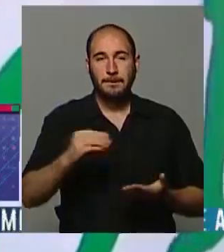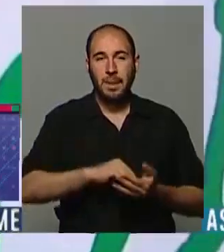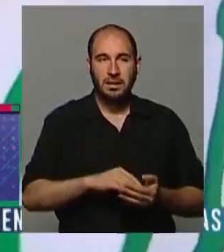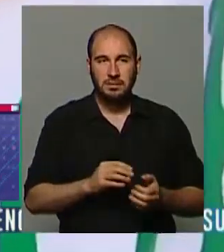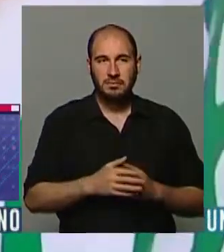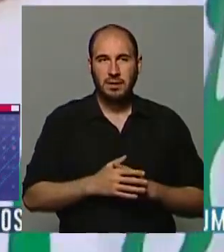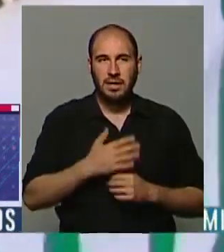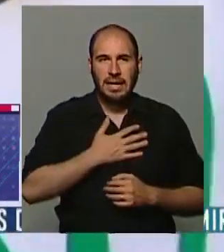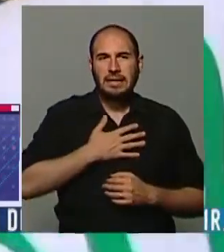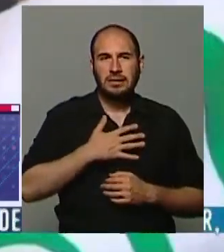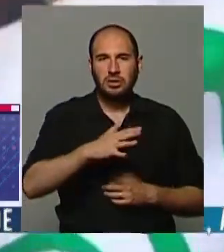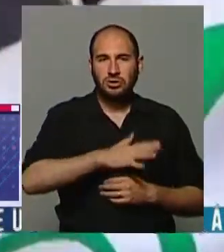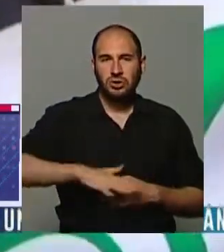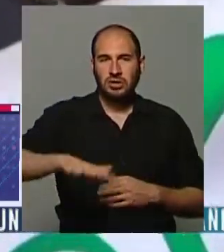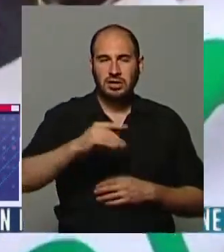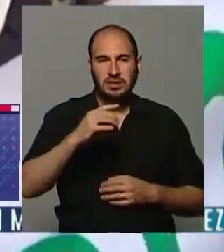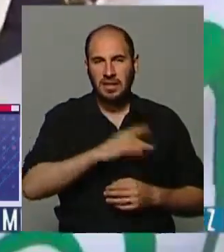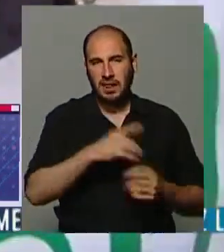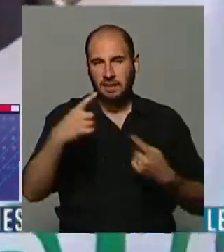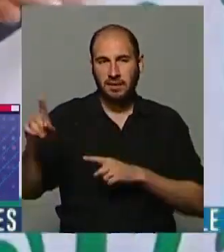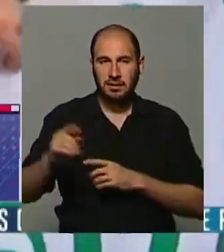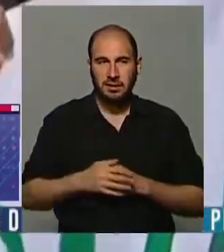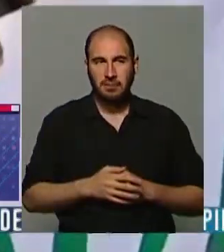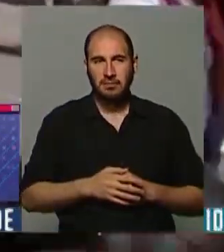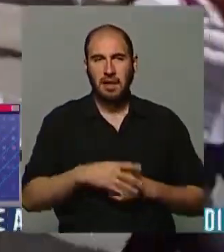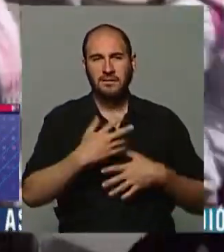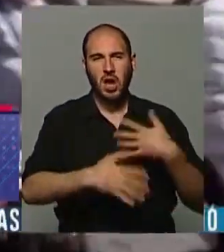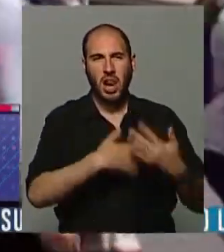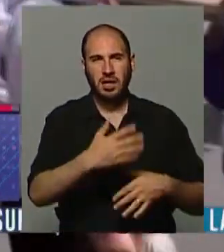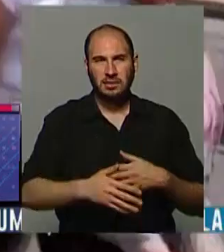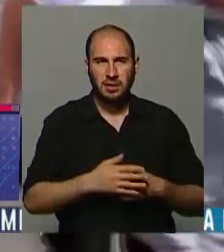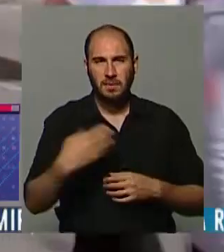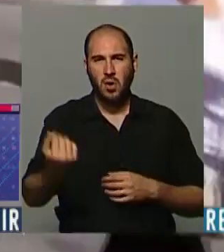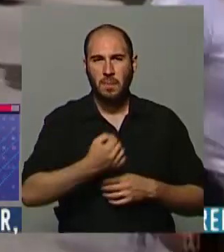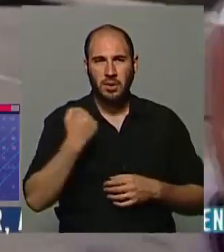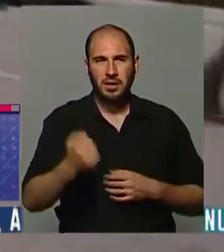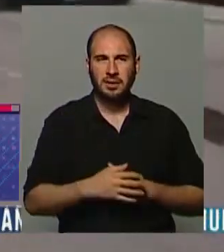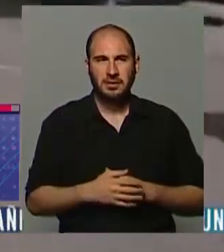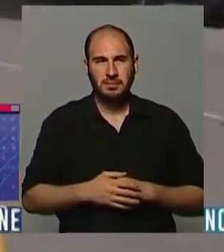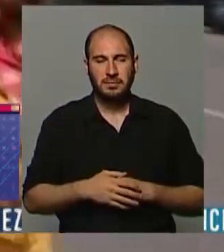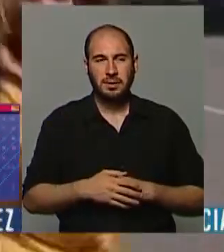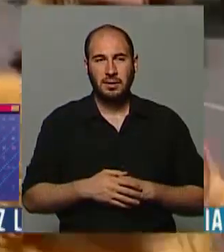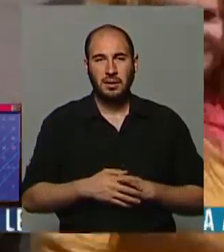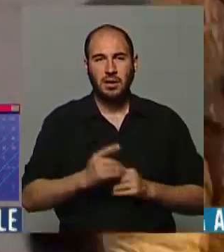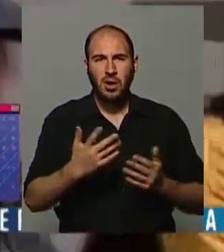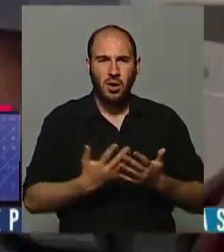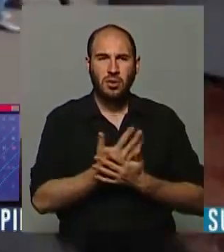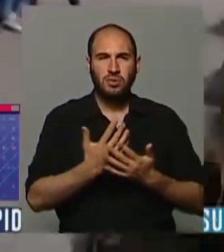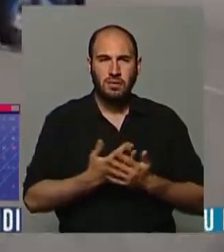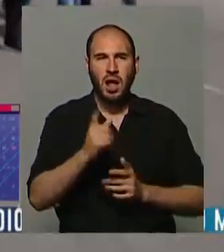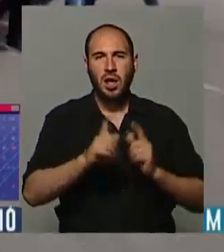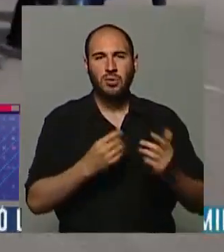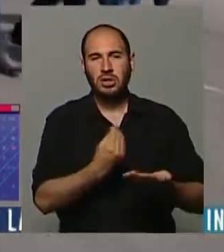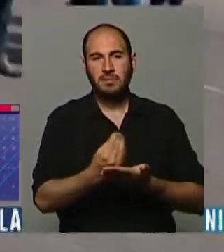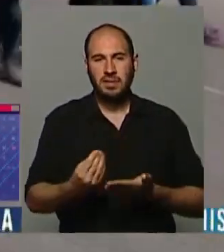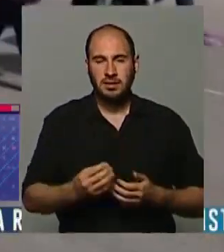clima por ahí que no lo tiene Chile, ¿no es cierto?, de una violencia importante de parte de que han sufrido algunos